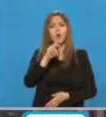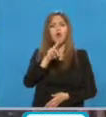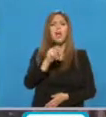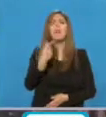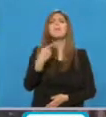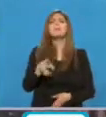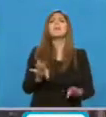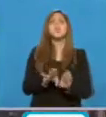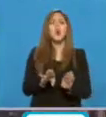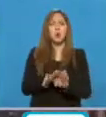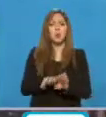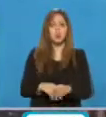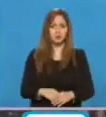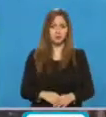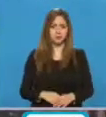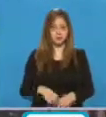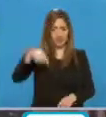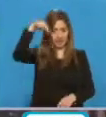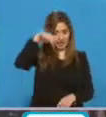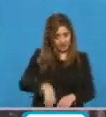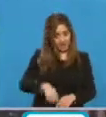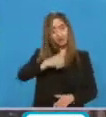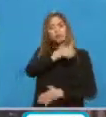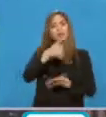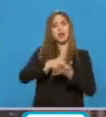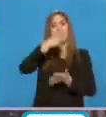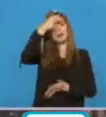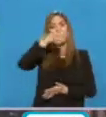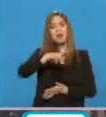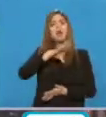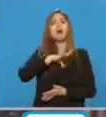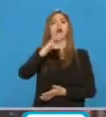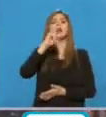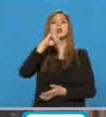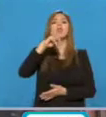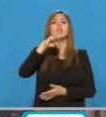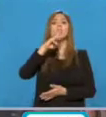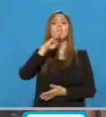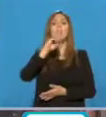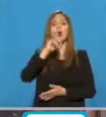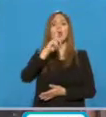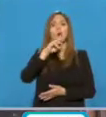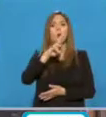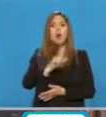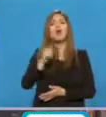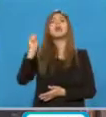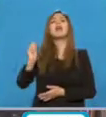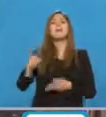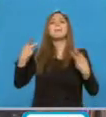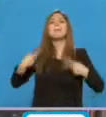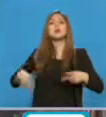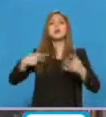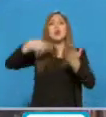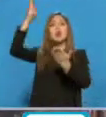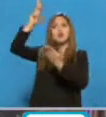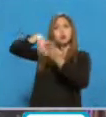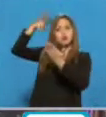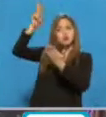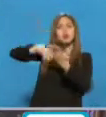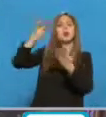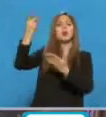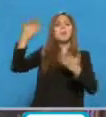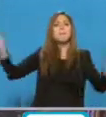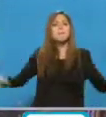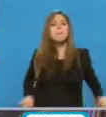en la Ciudad de México una incubadora de empresas culturales donde los artistas de teatro, danza, música, artes plásticas,